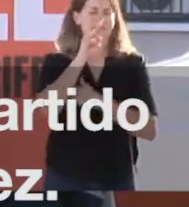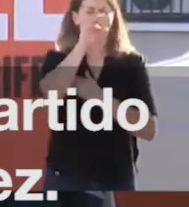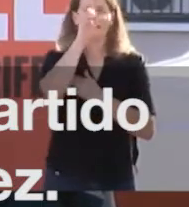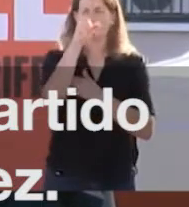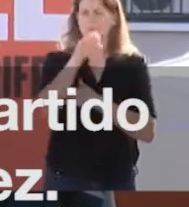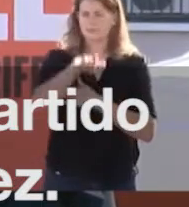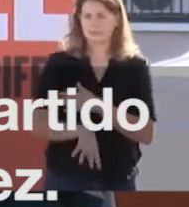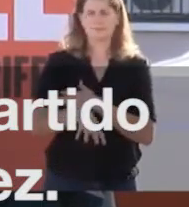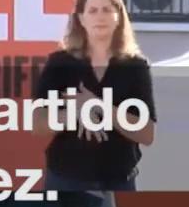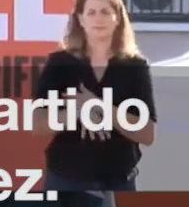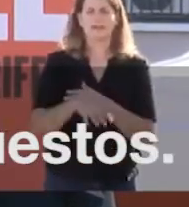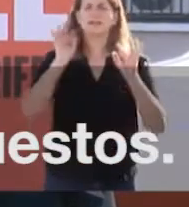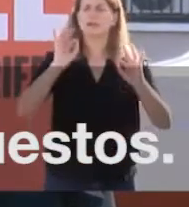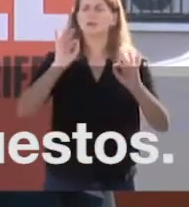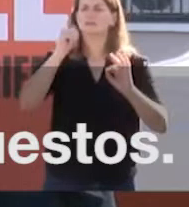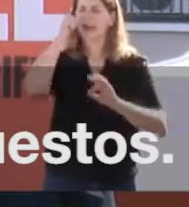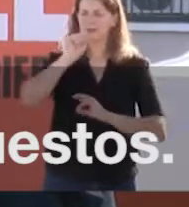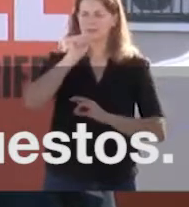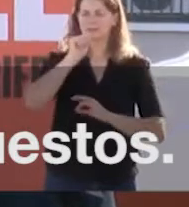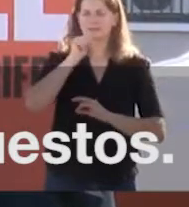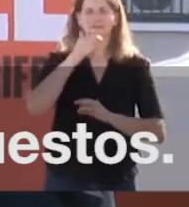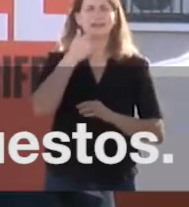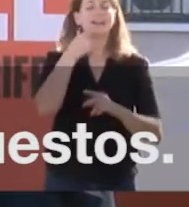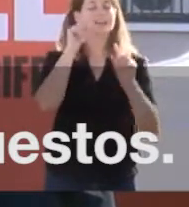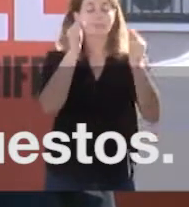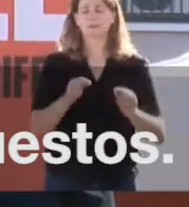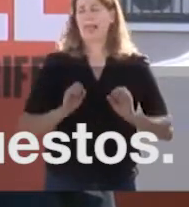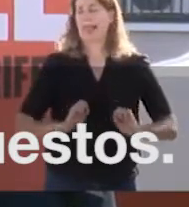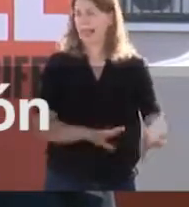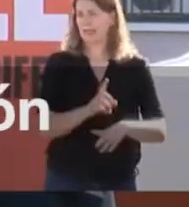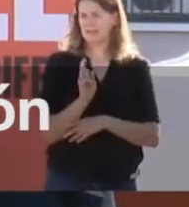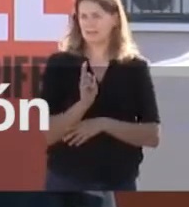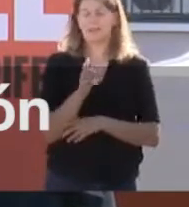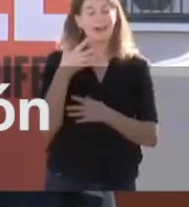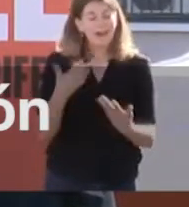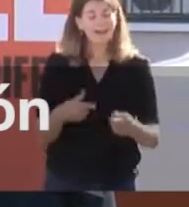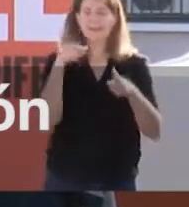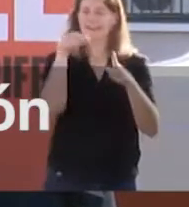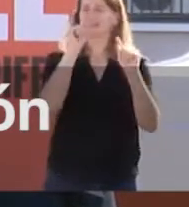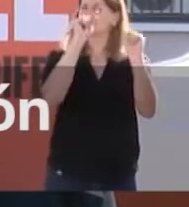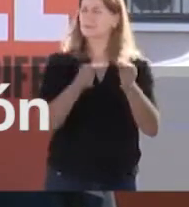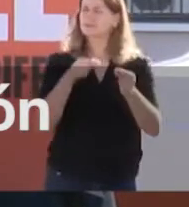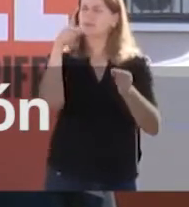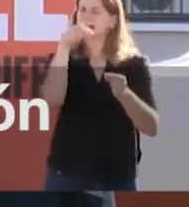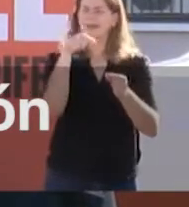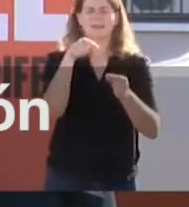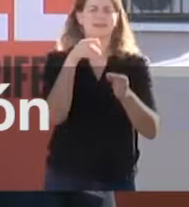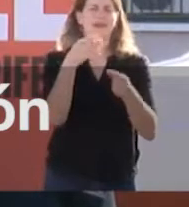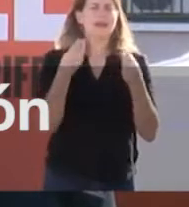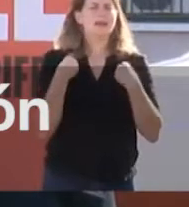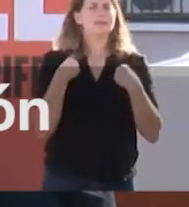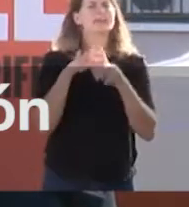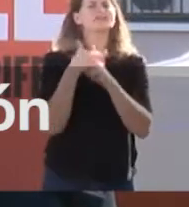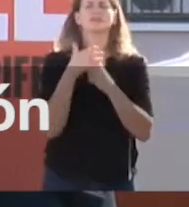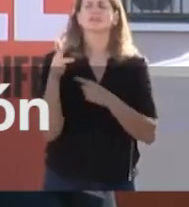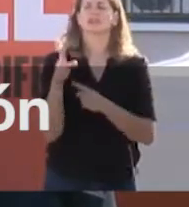Sánchez. No tiren la toalla de los presupuestos. En estos presupuestos se juega la vida y la situación